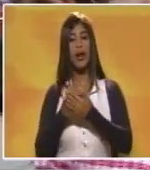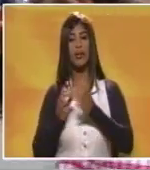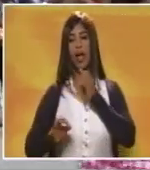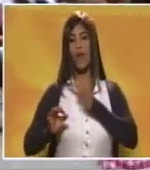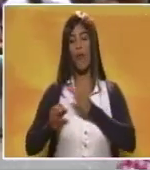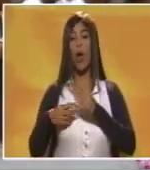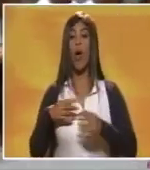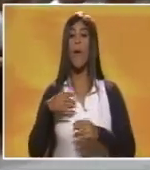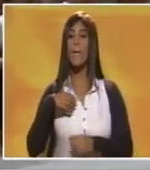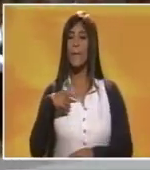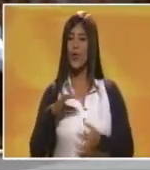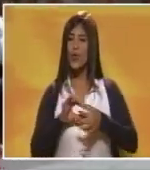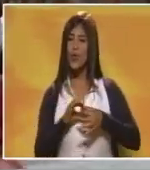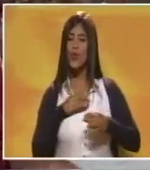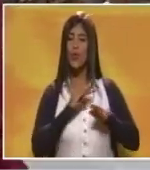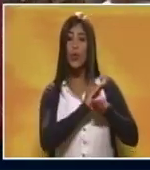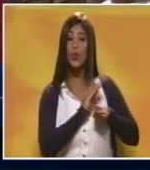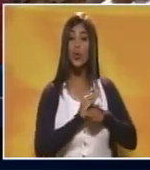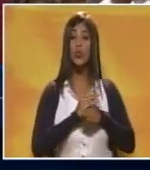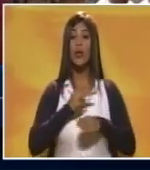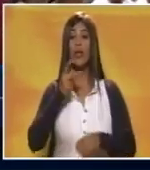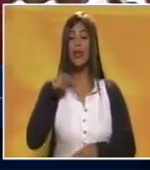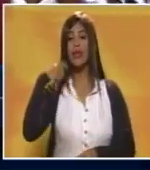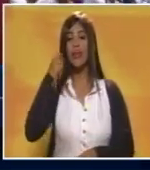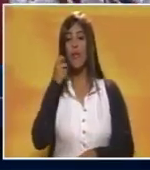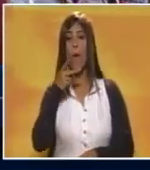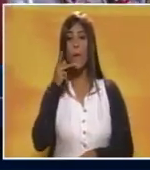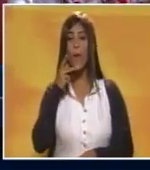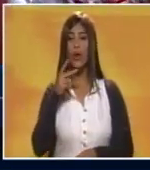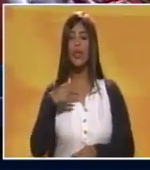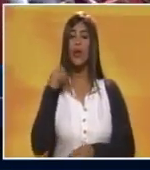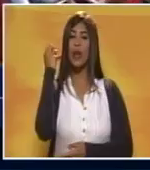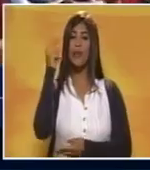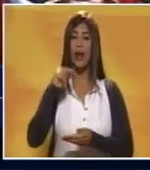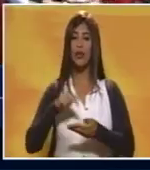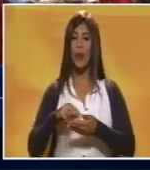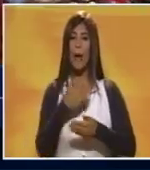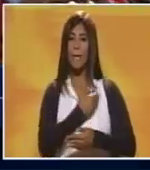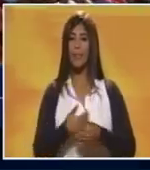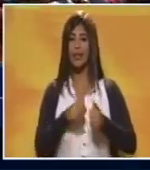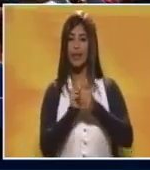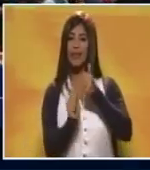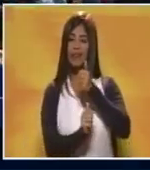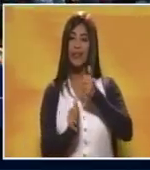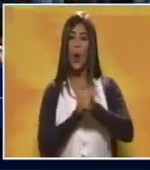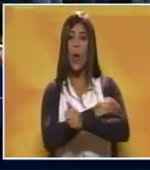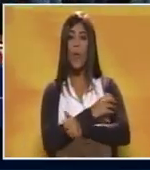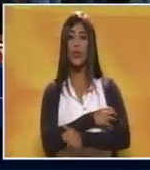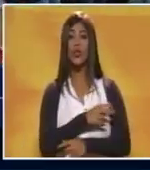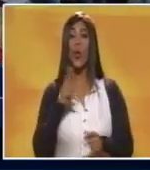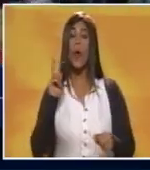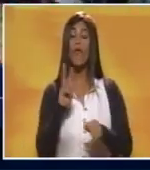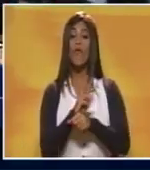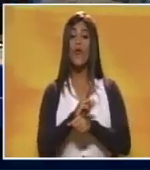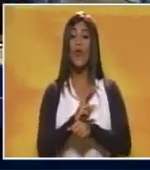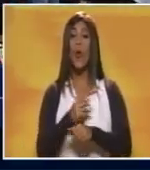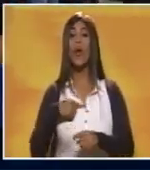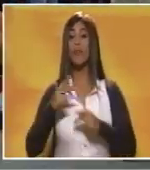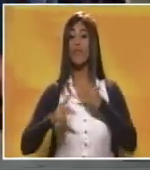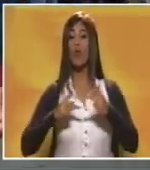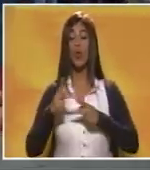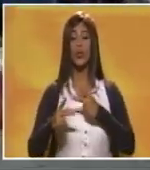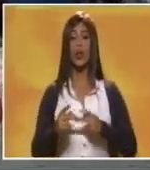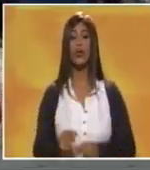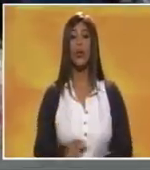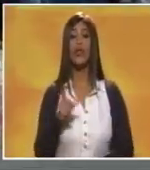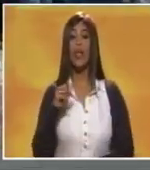Camejo, quien es parte del equipo de defensa, quien ha señalado entonces que tanto a los familiares como a la defensa de Edgar Zambrano se le está violando el debido proceso y